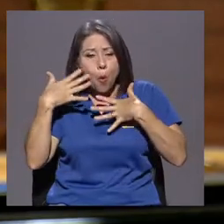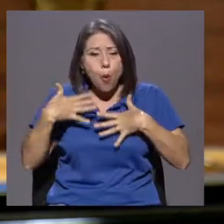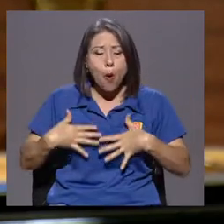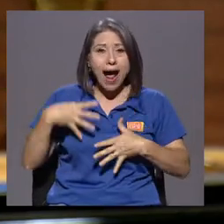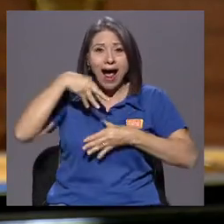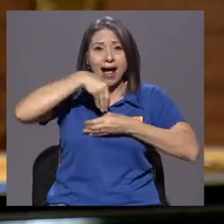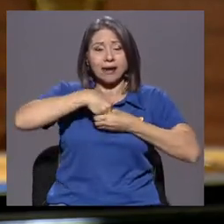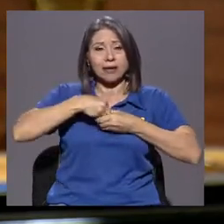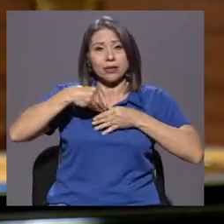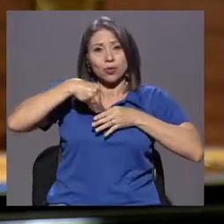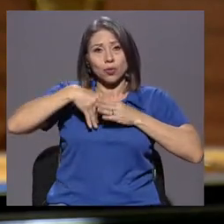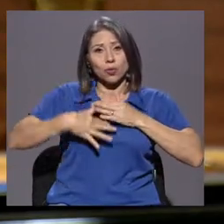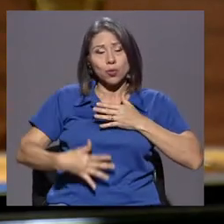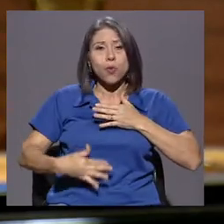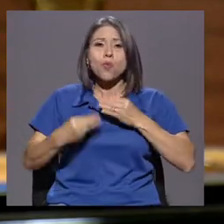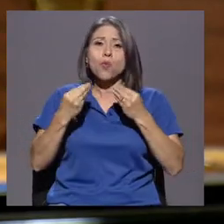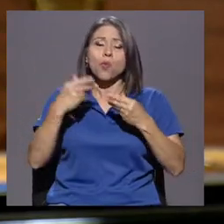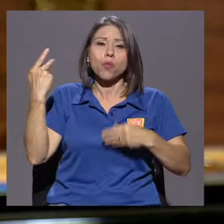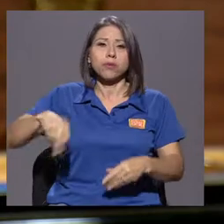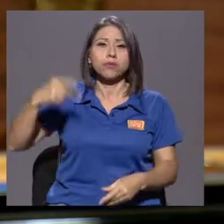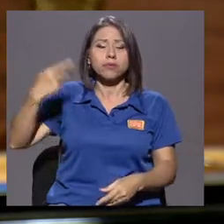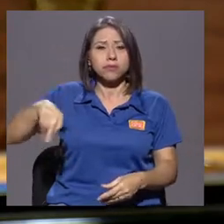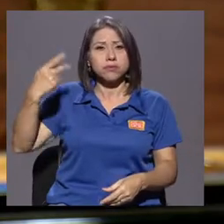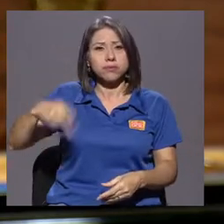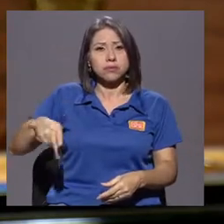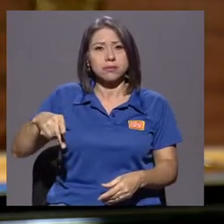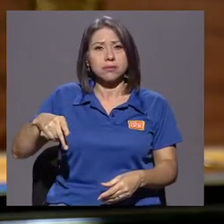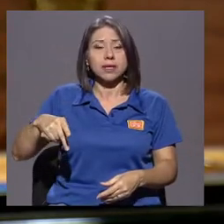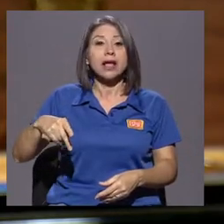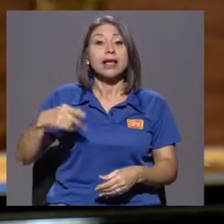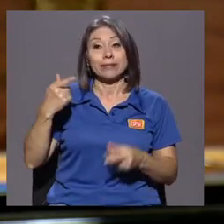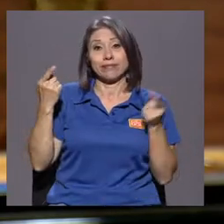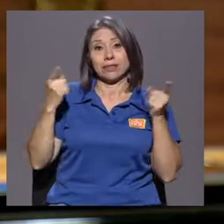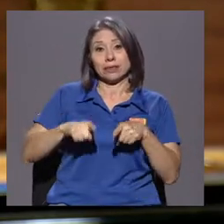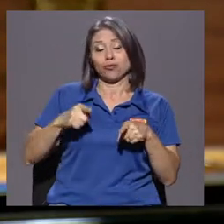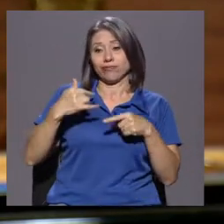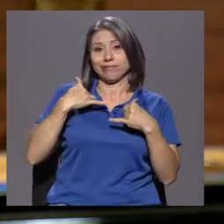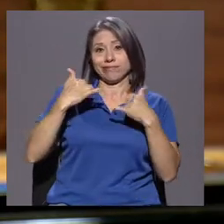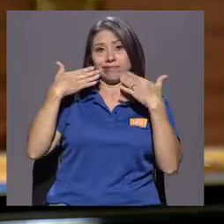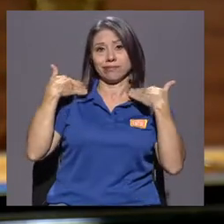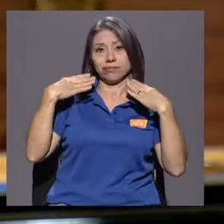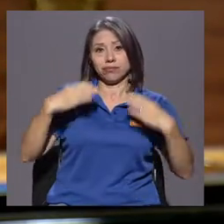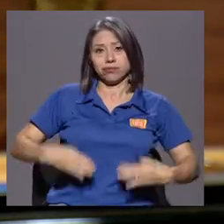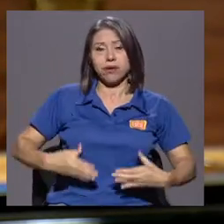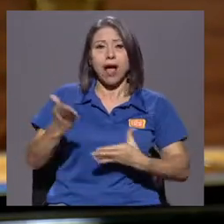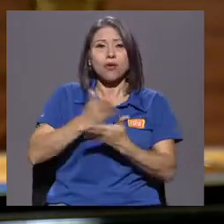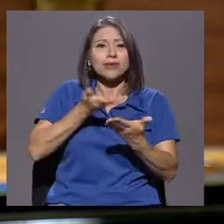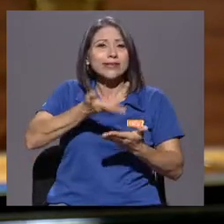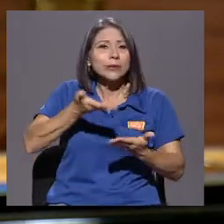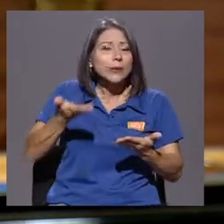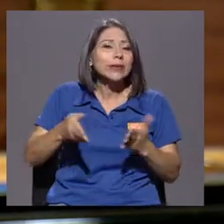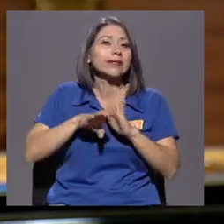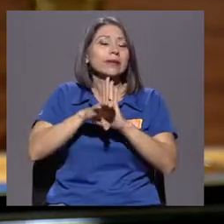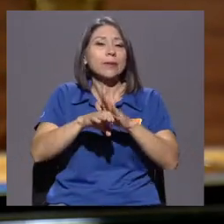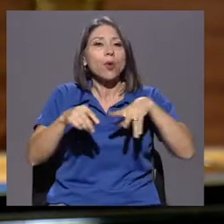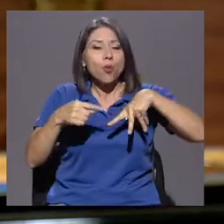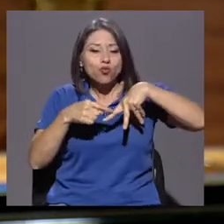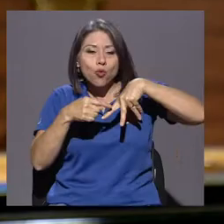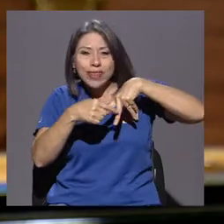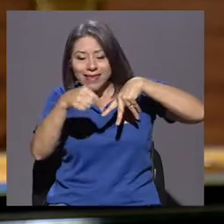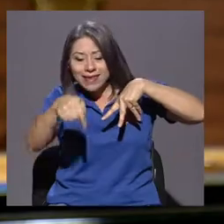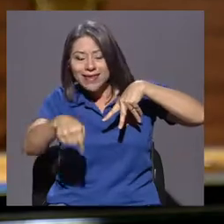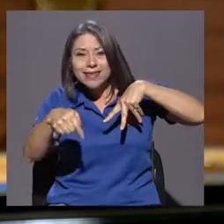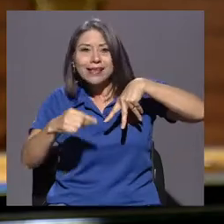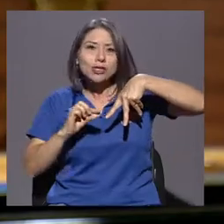eran muy peligrosas y dejaron secuelas muy graves sobre todo en rodillas en tobillos en